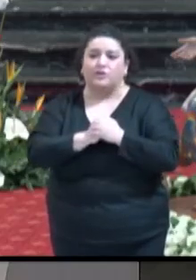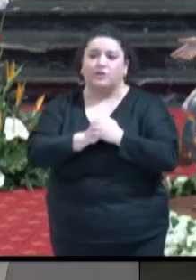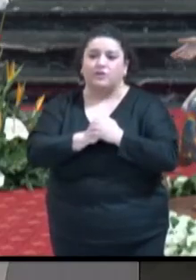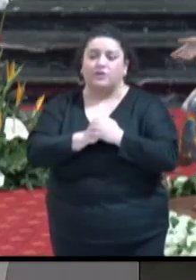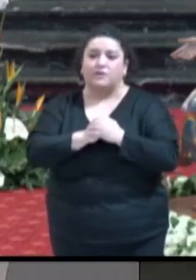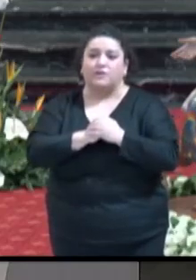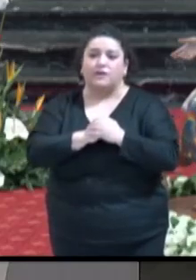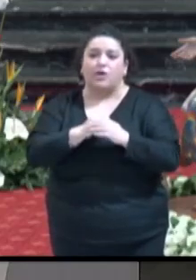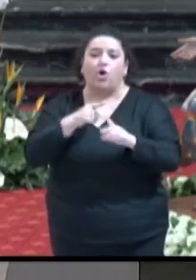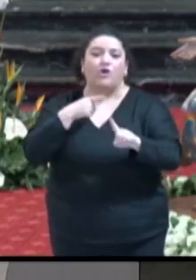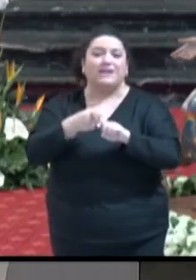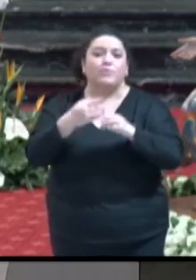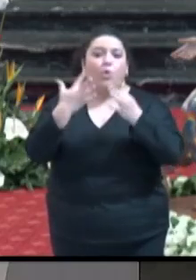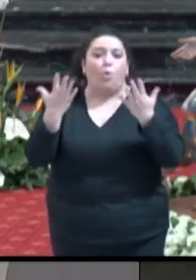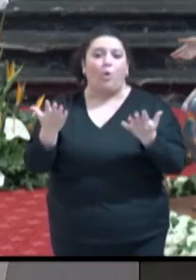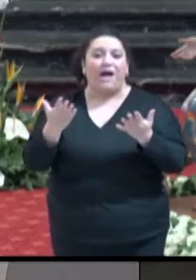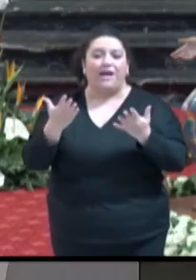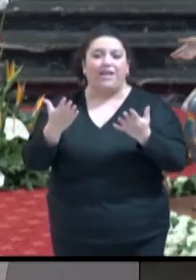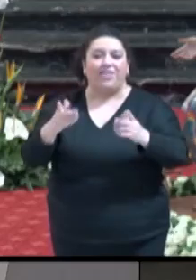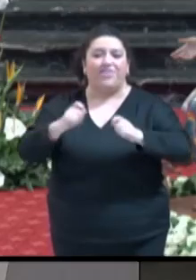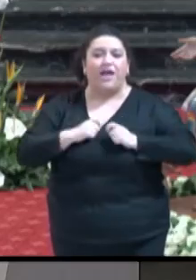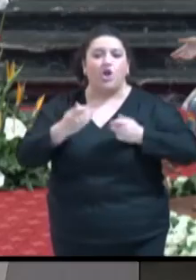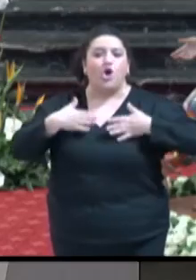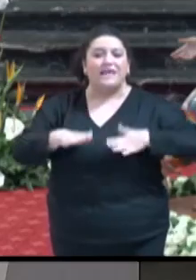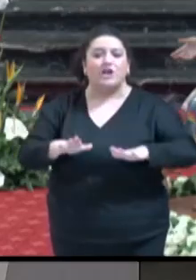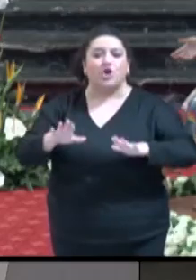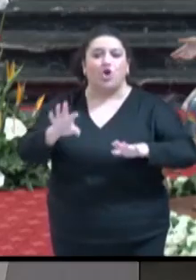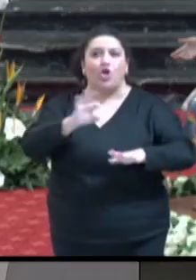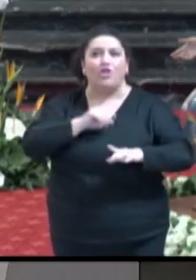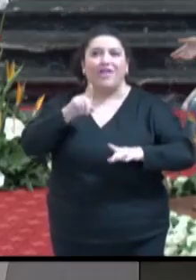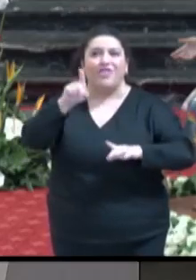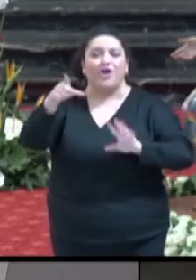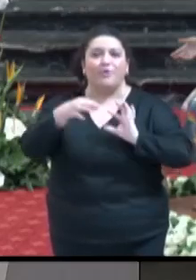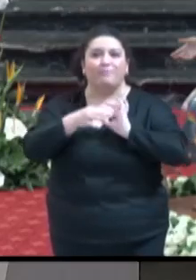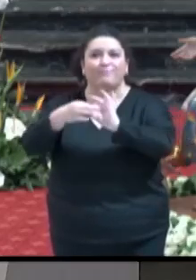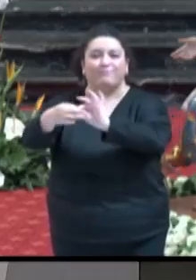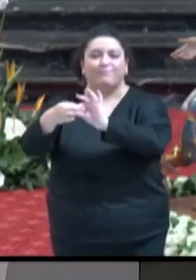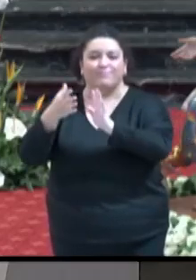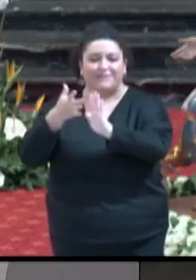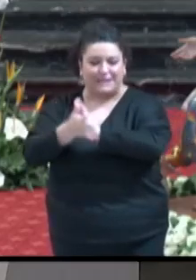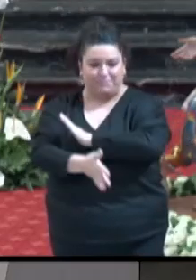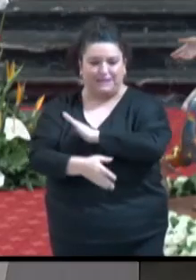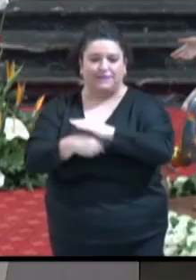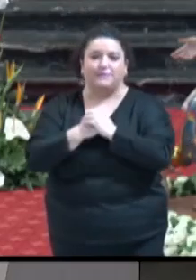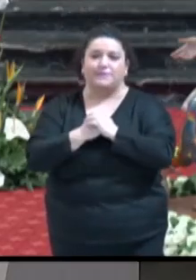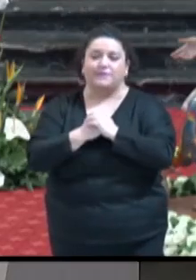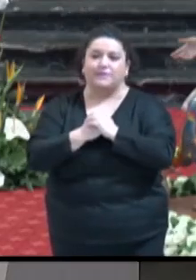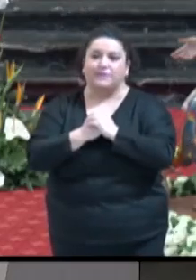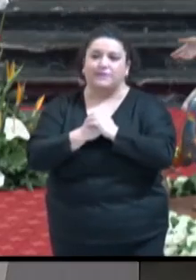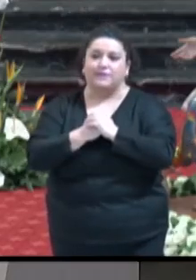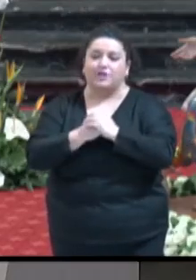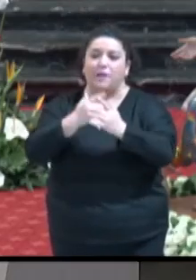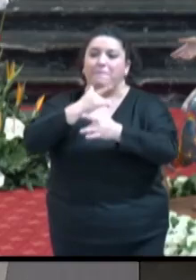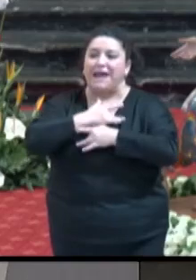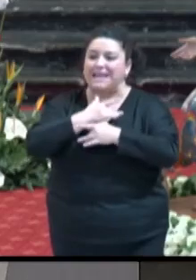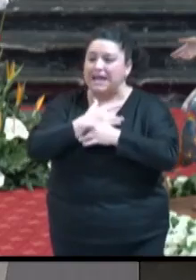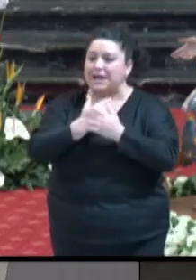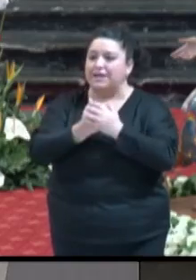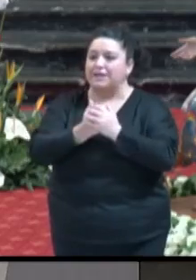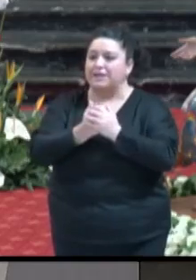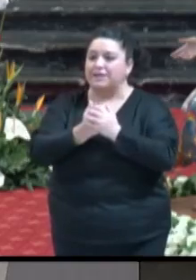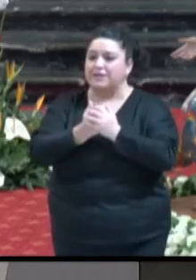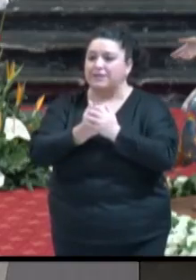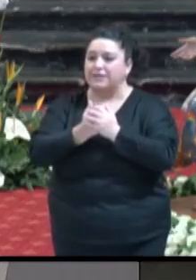hacernos hijos de Dios para siempre de esta actitud de María